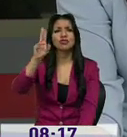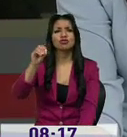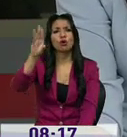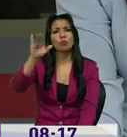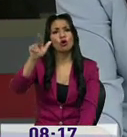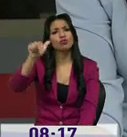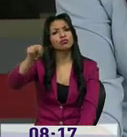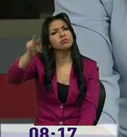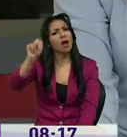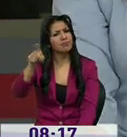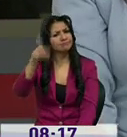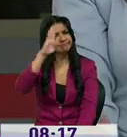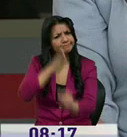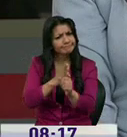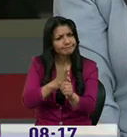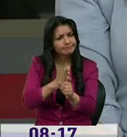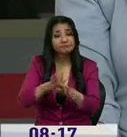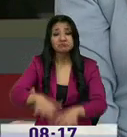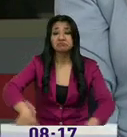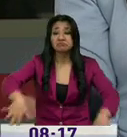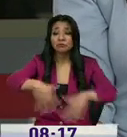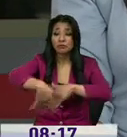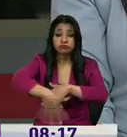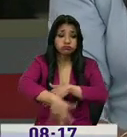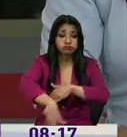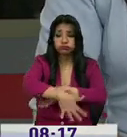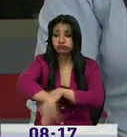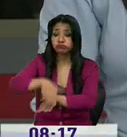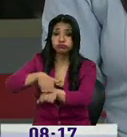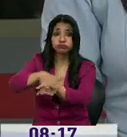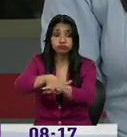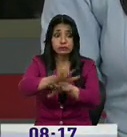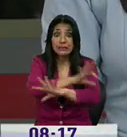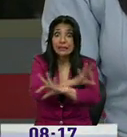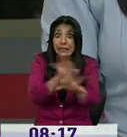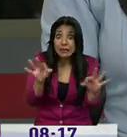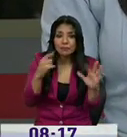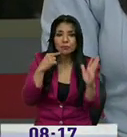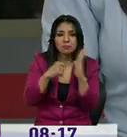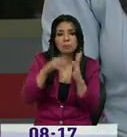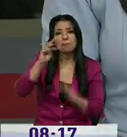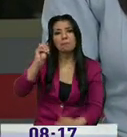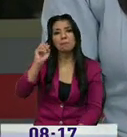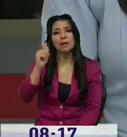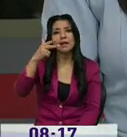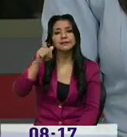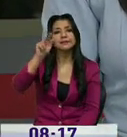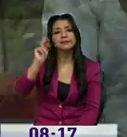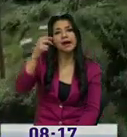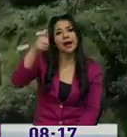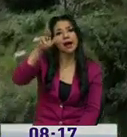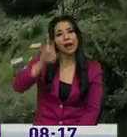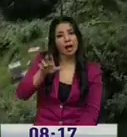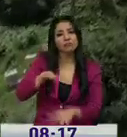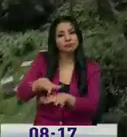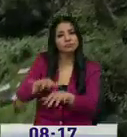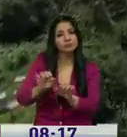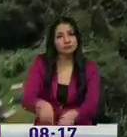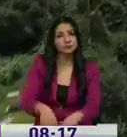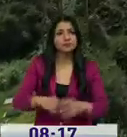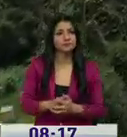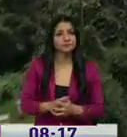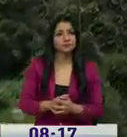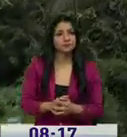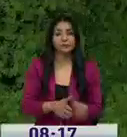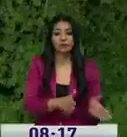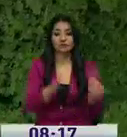obra que tiene como fin descontaminar y recuperar los ríos como el Machangara y sus afluentes. La primera fase del